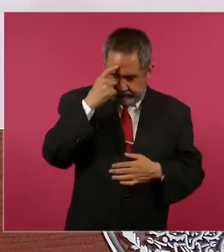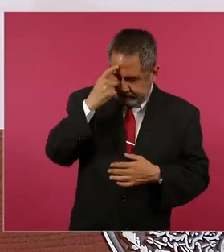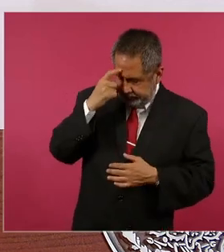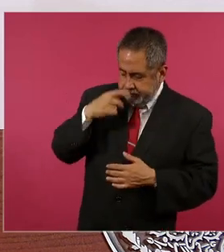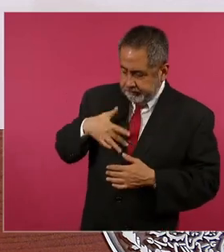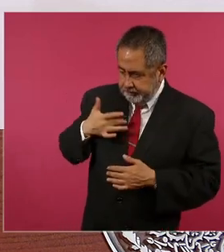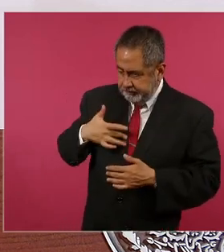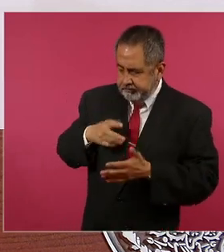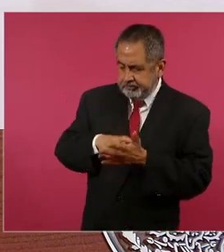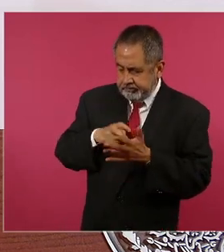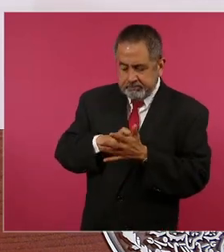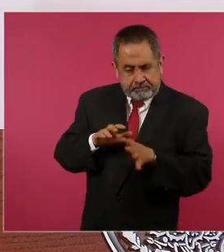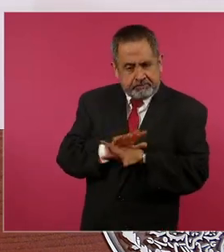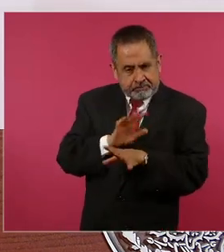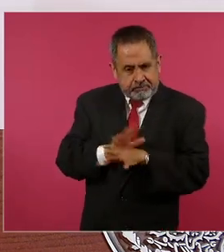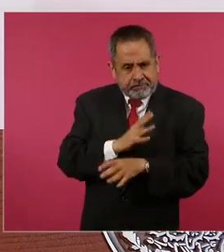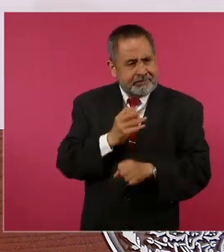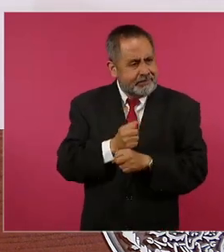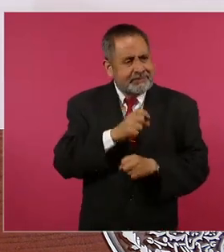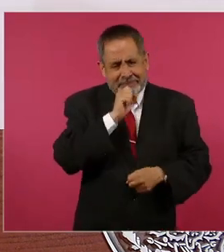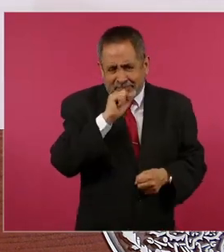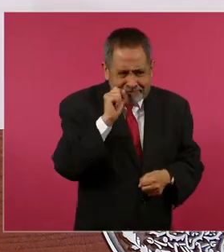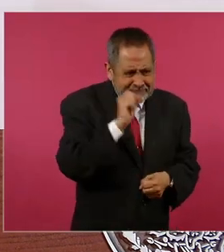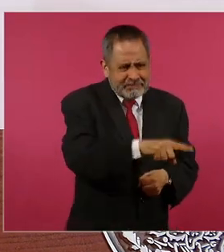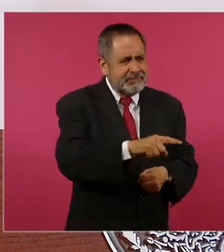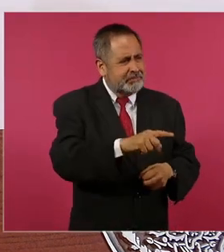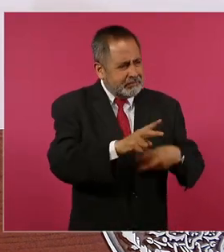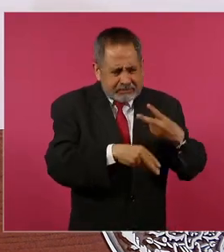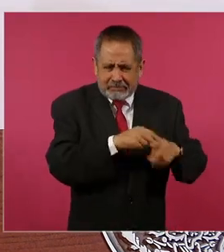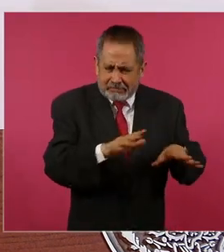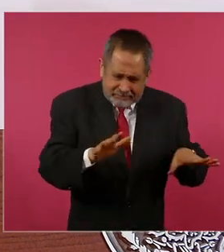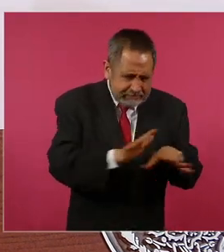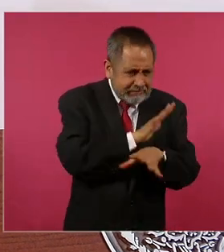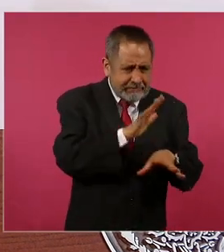inicial, el que ellos impulsaran la reforma,